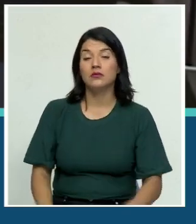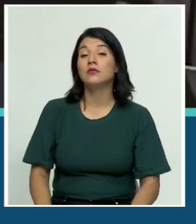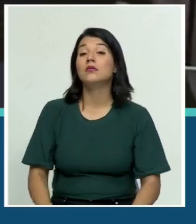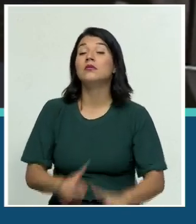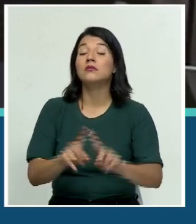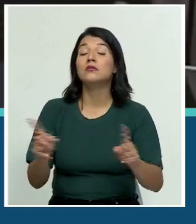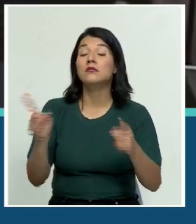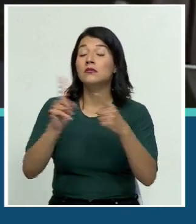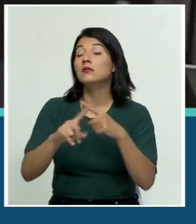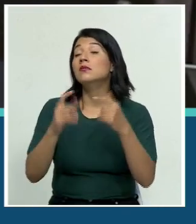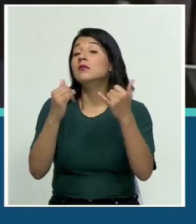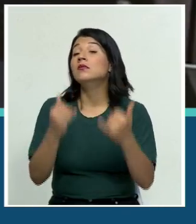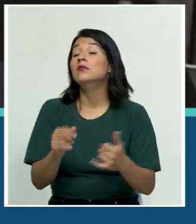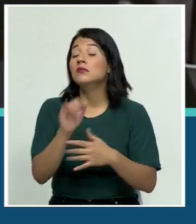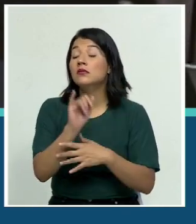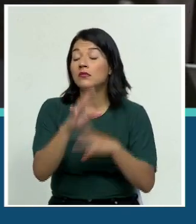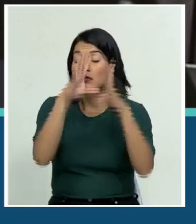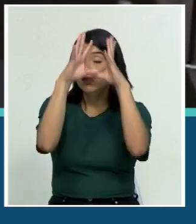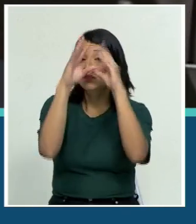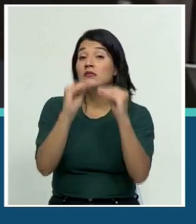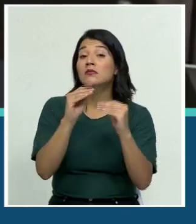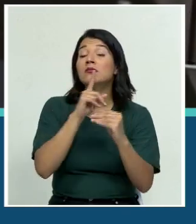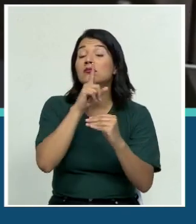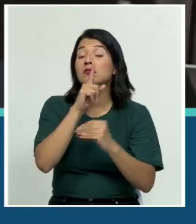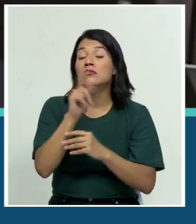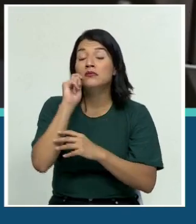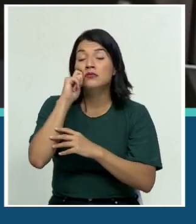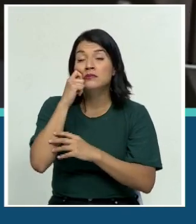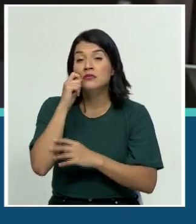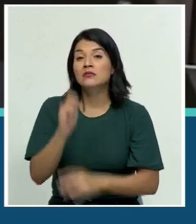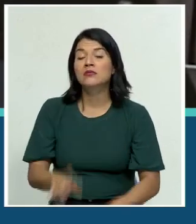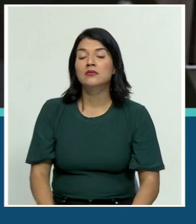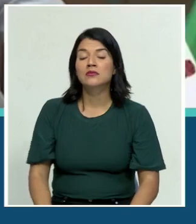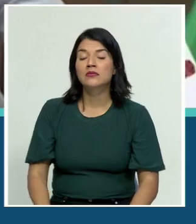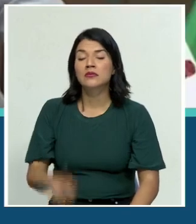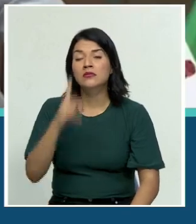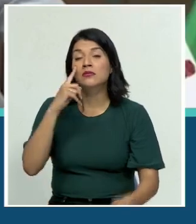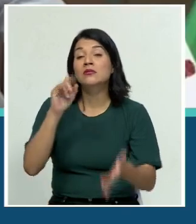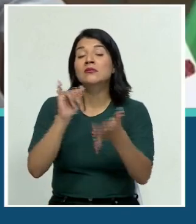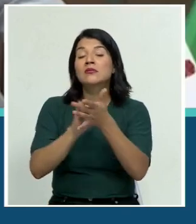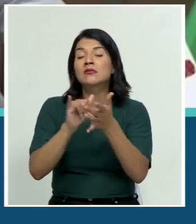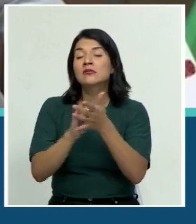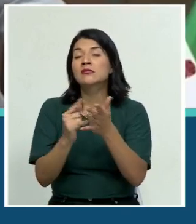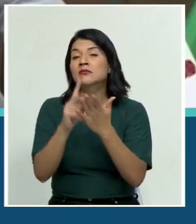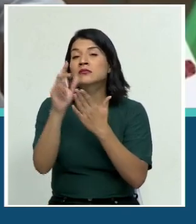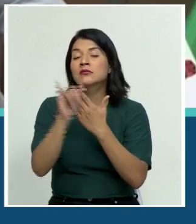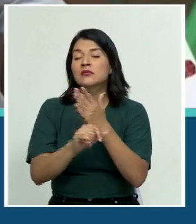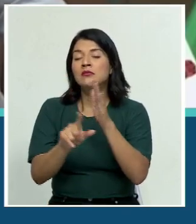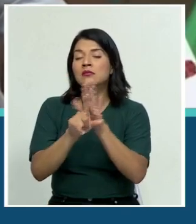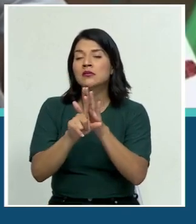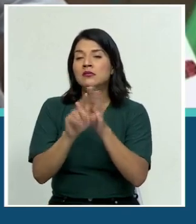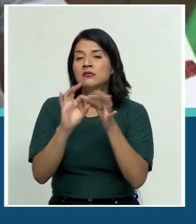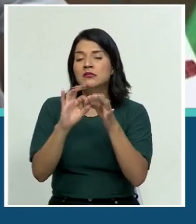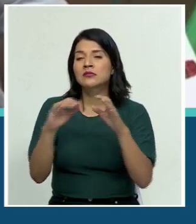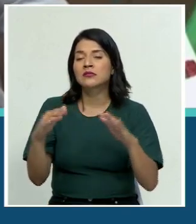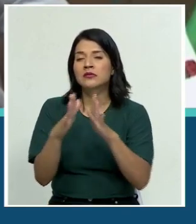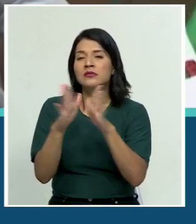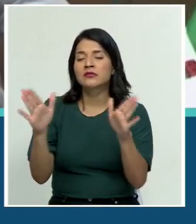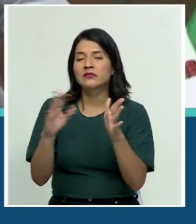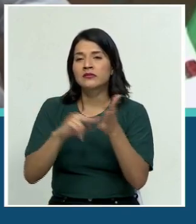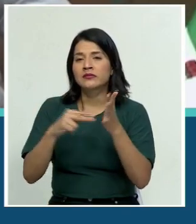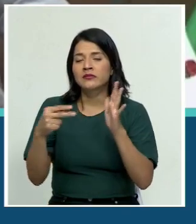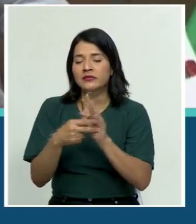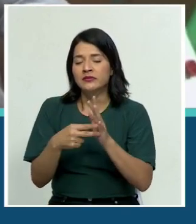hoy esta información es de carácter confidencial. Por eso, un proyecto de ley del Frente Amplio busca que esos datos